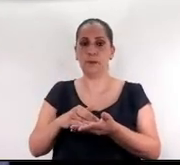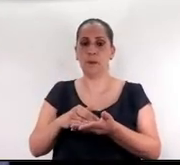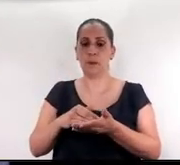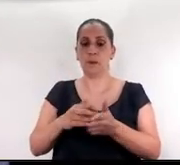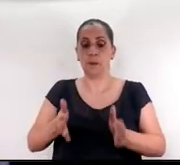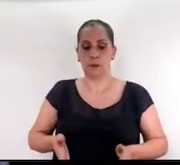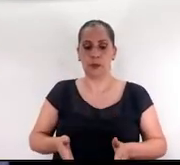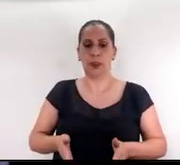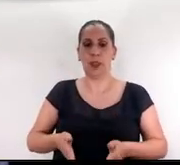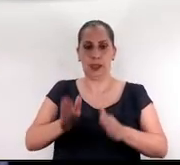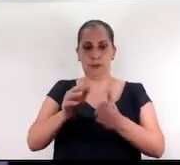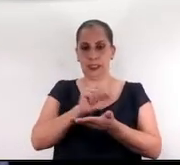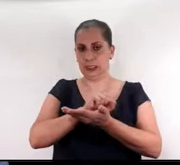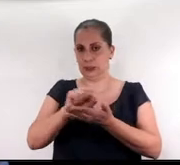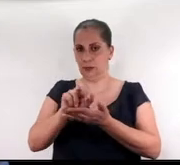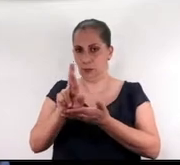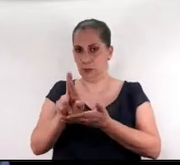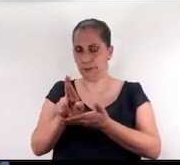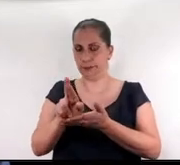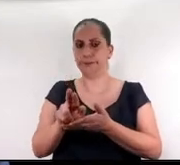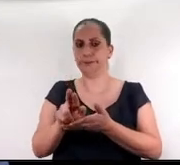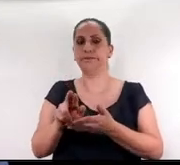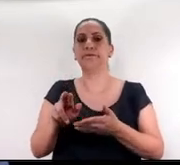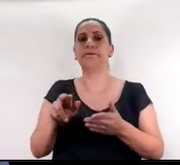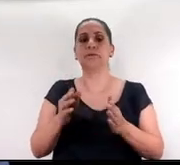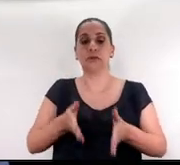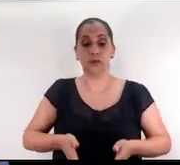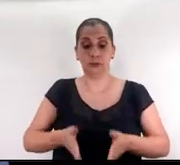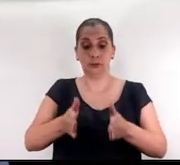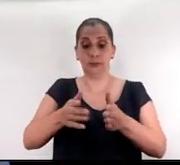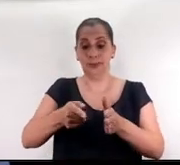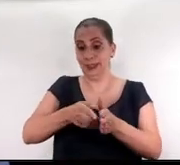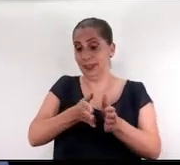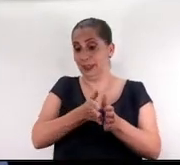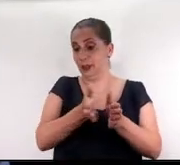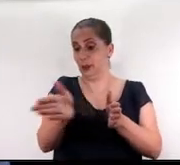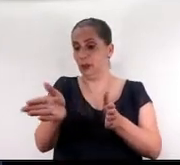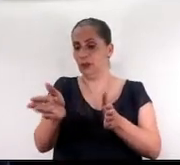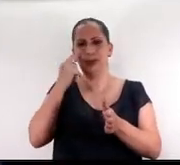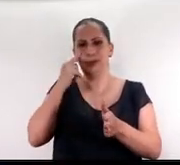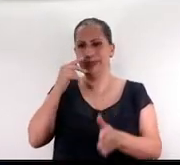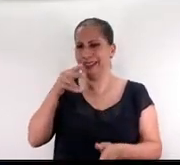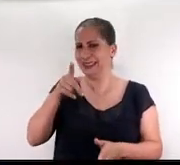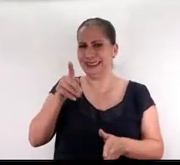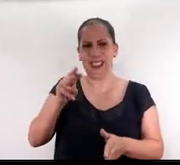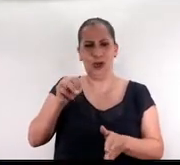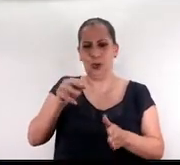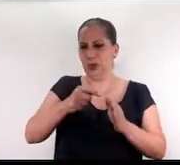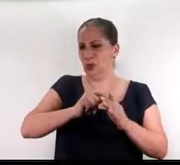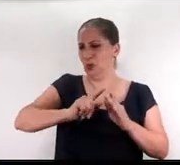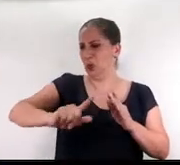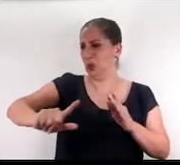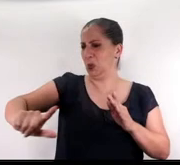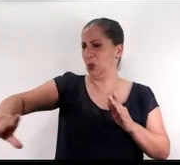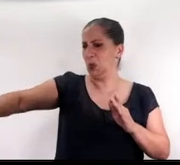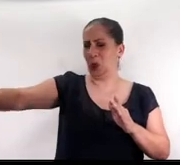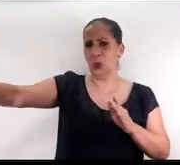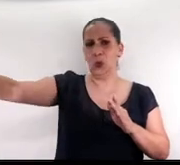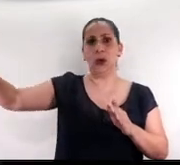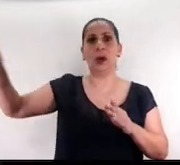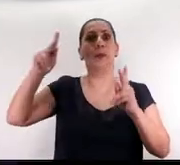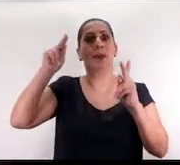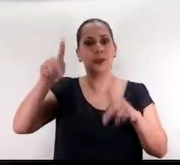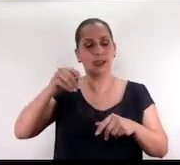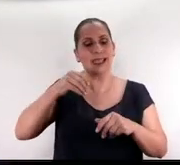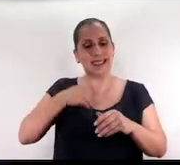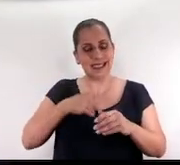de la carretera a San Ramón, usted cruza hacia adentro y usted se topa kilómetros de gente que vive, que tiene que